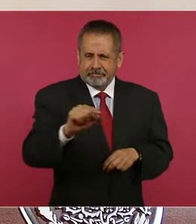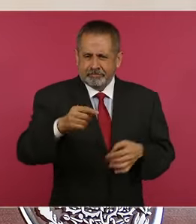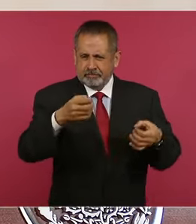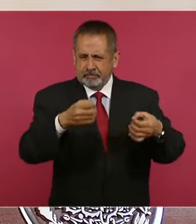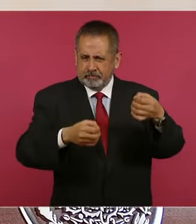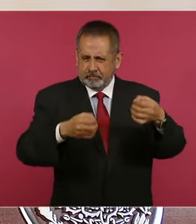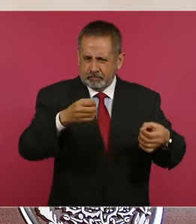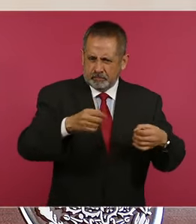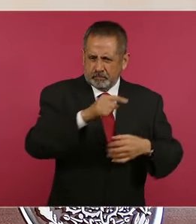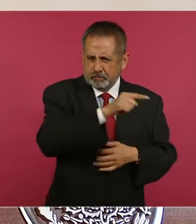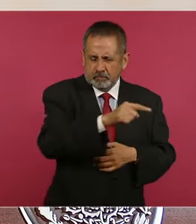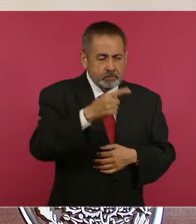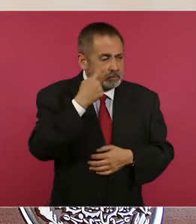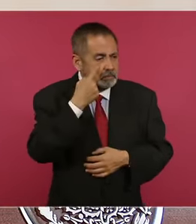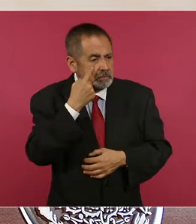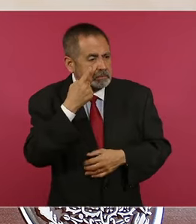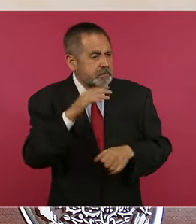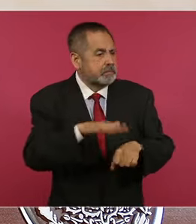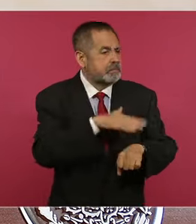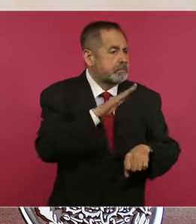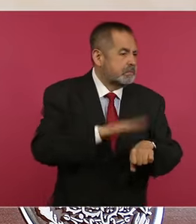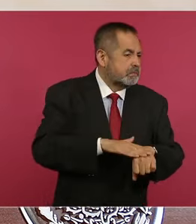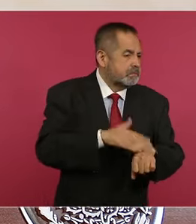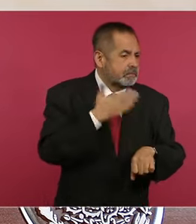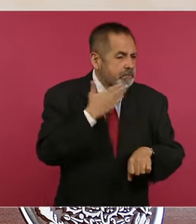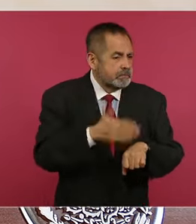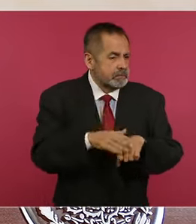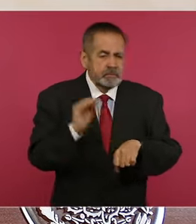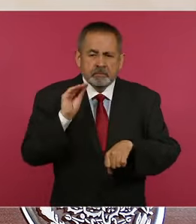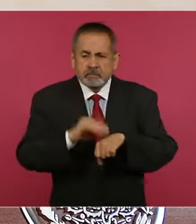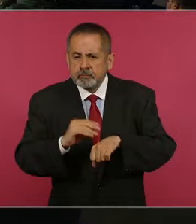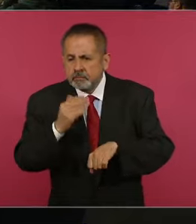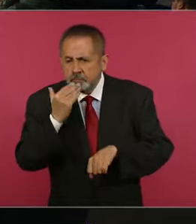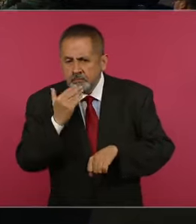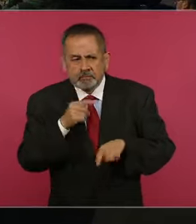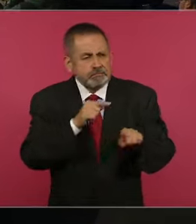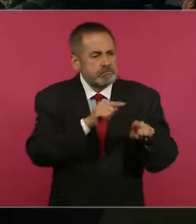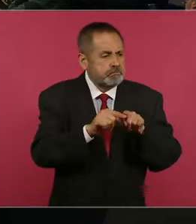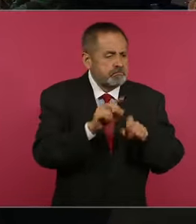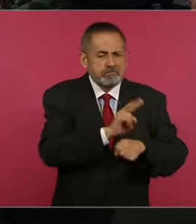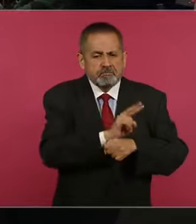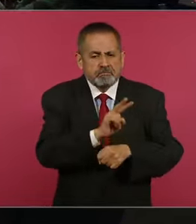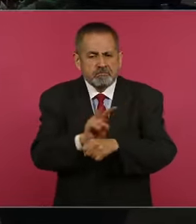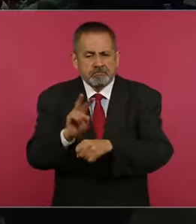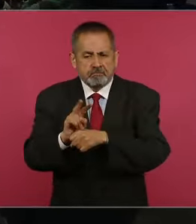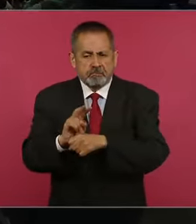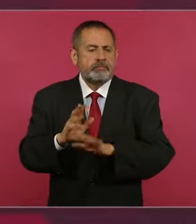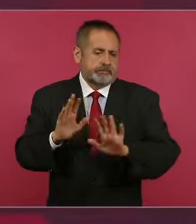el proceder de jueces, de magistrados, de ministros.